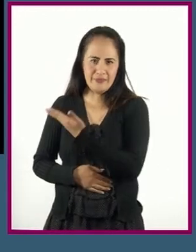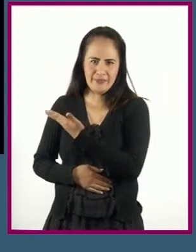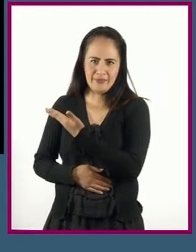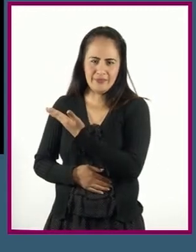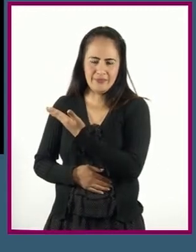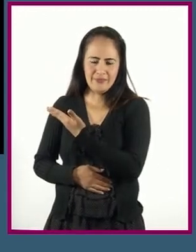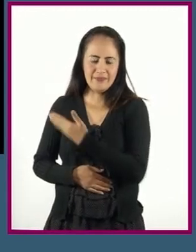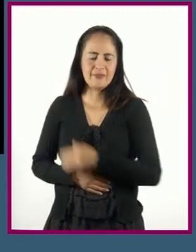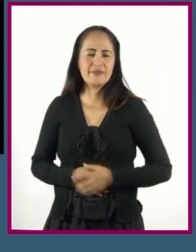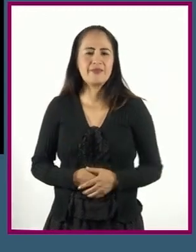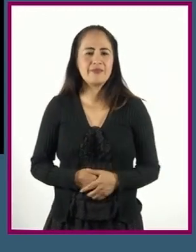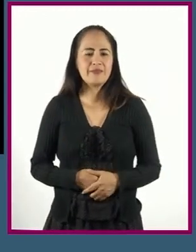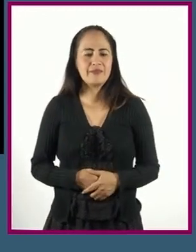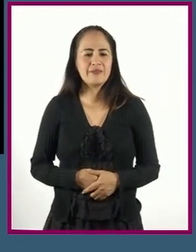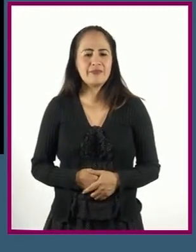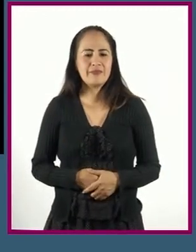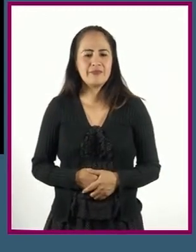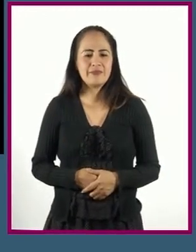Oxígeno molecular.